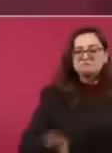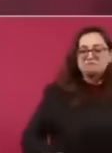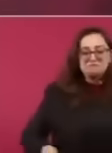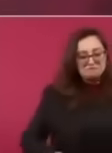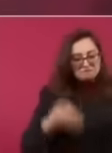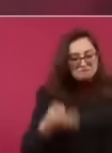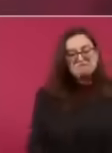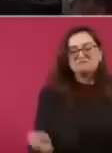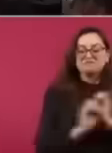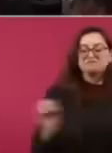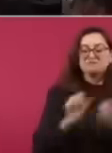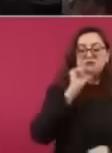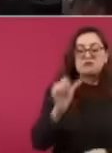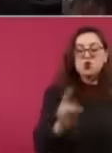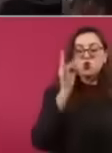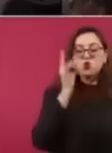Nada de poder.